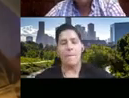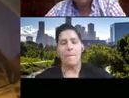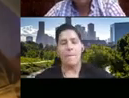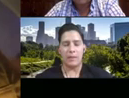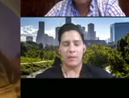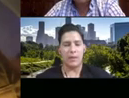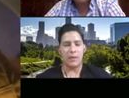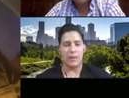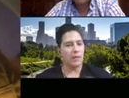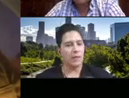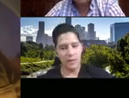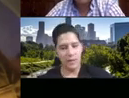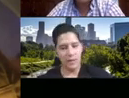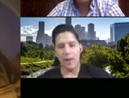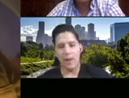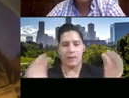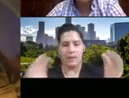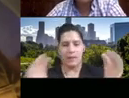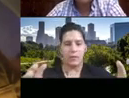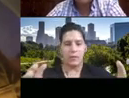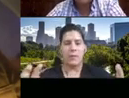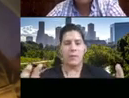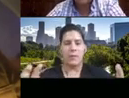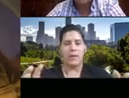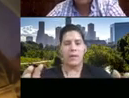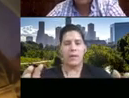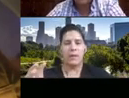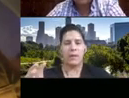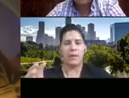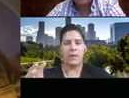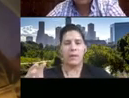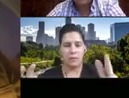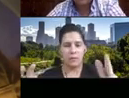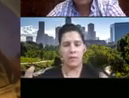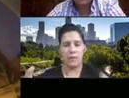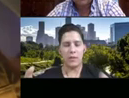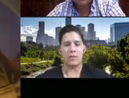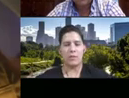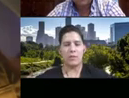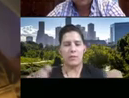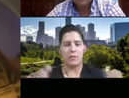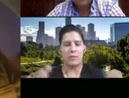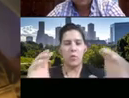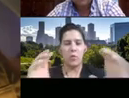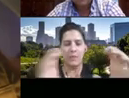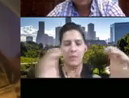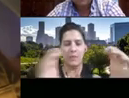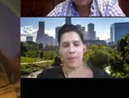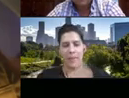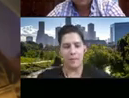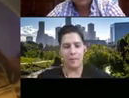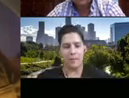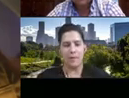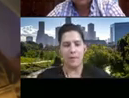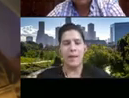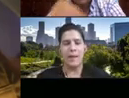platicado y me han dicho que han estado en la NASA. Aquí, ojo, simplemente quiero que tengan súper claro que son dos atracciones diferentes. Uno es el Space Center de la